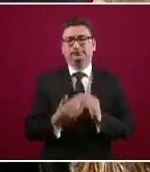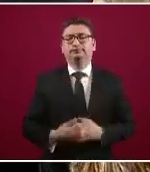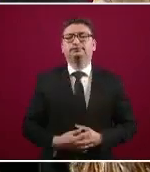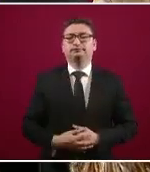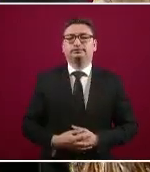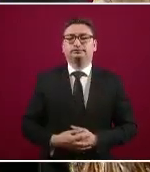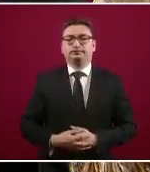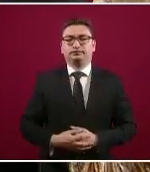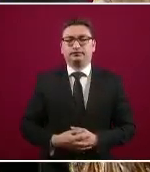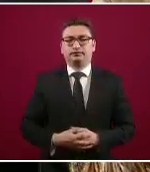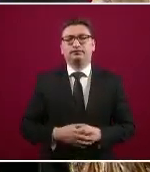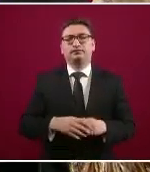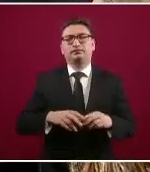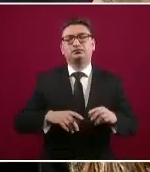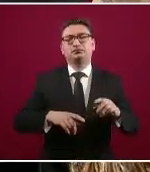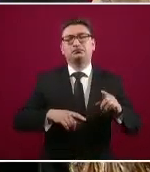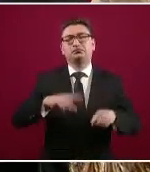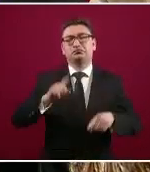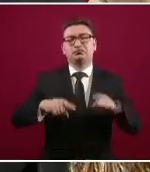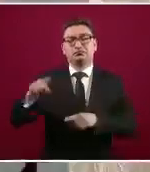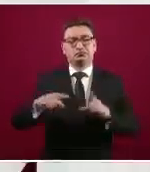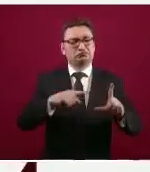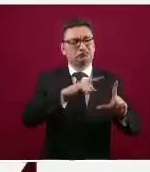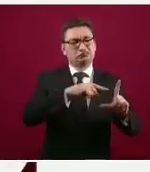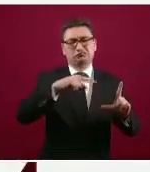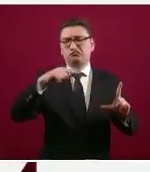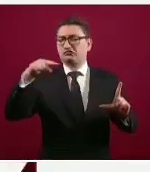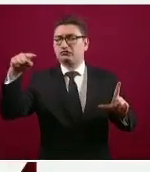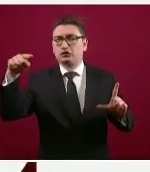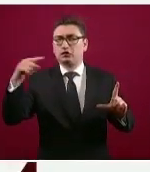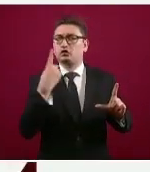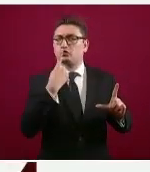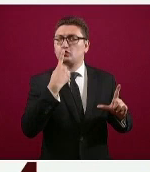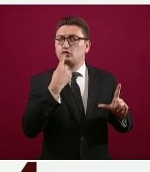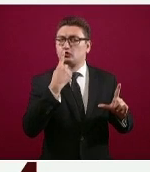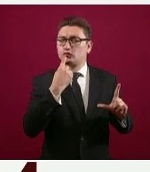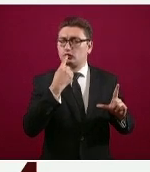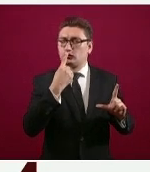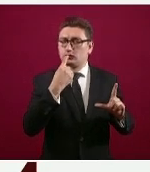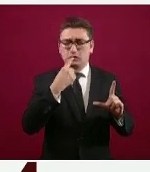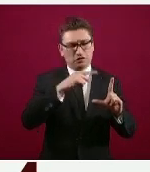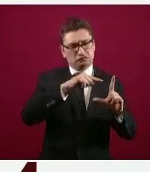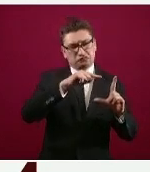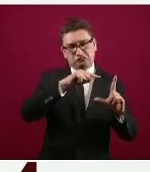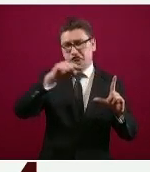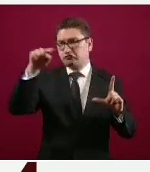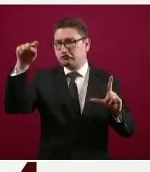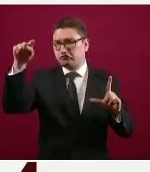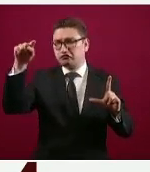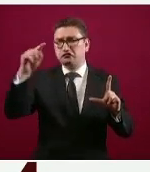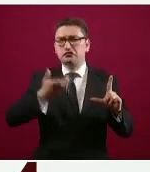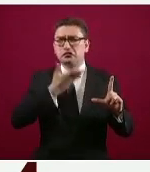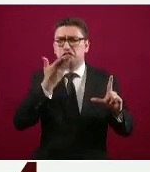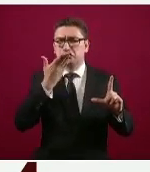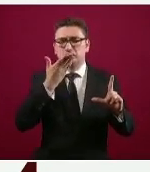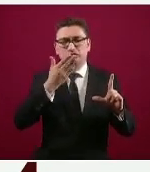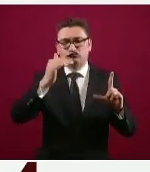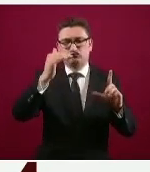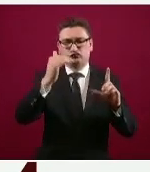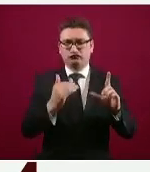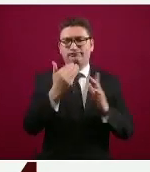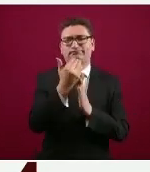la curva roja y como ustedes pueden ver estamos por debajo del promedio. La